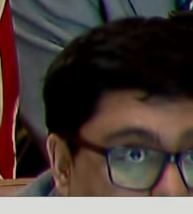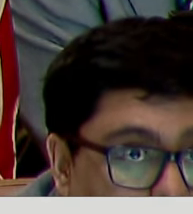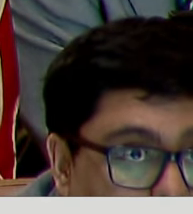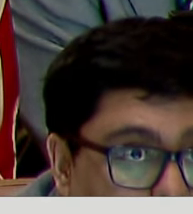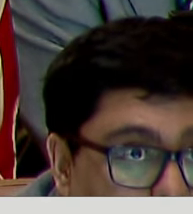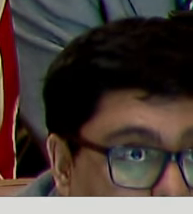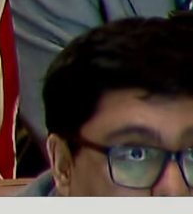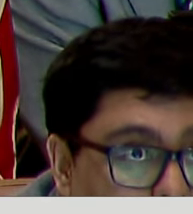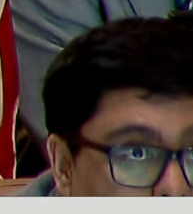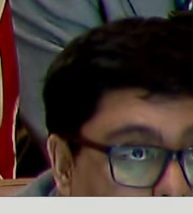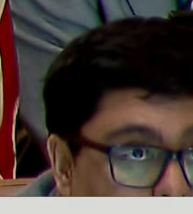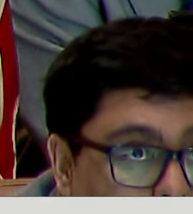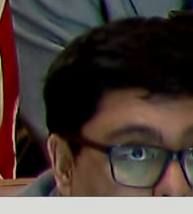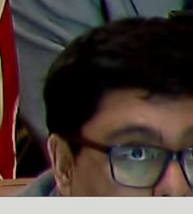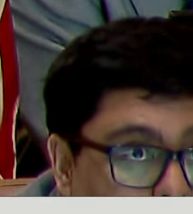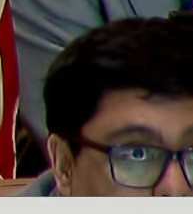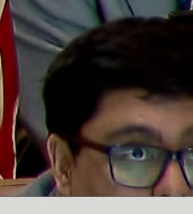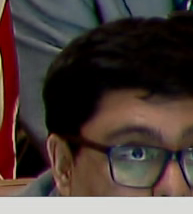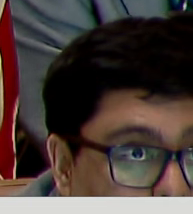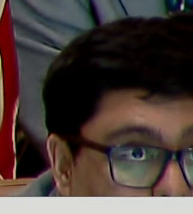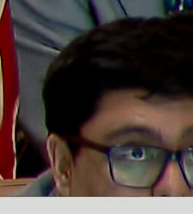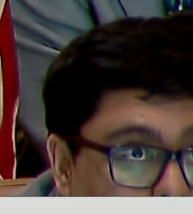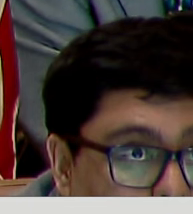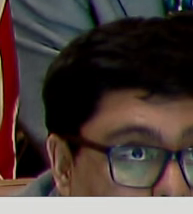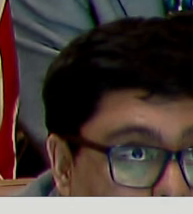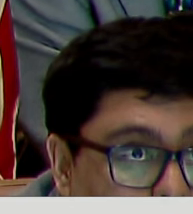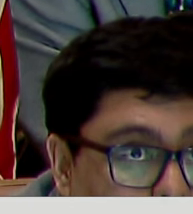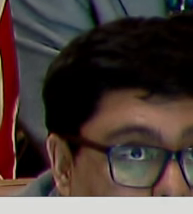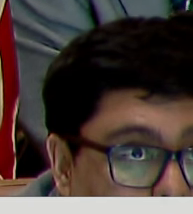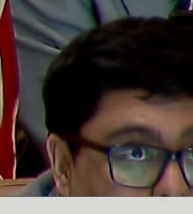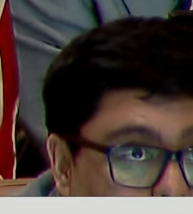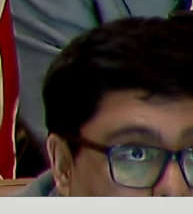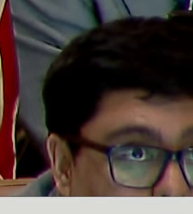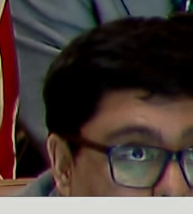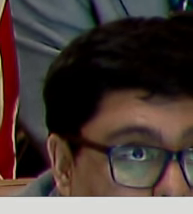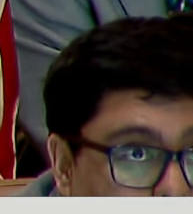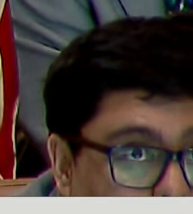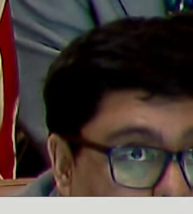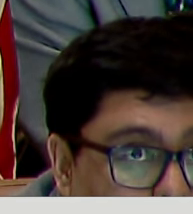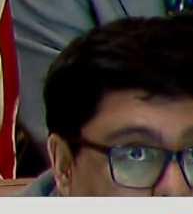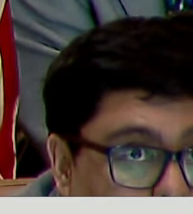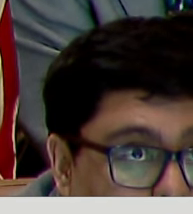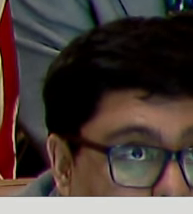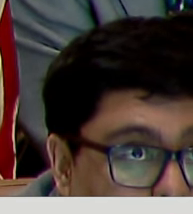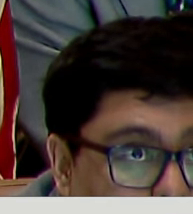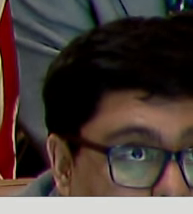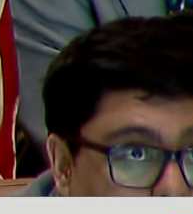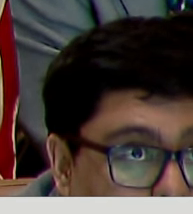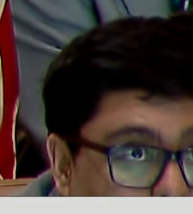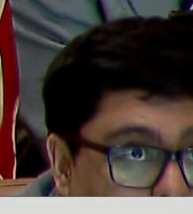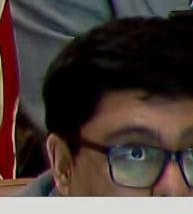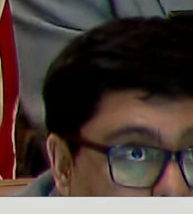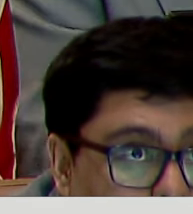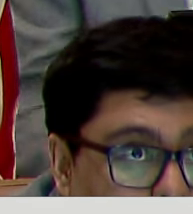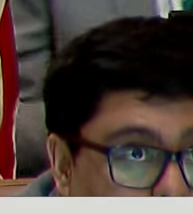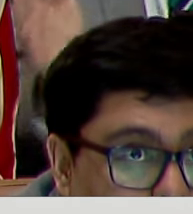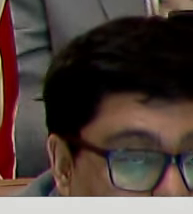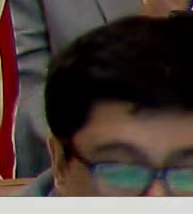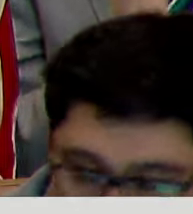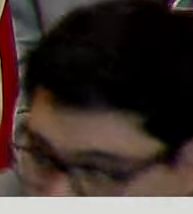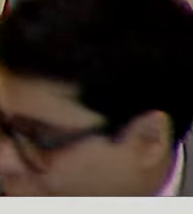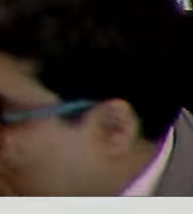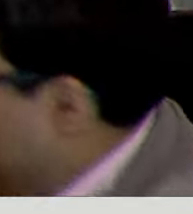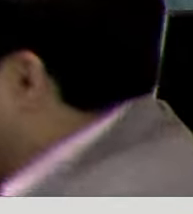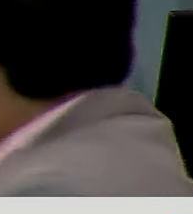efectuar los respectivos procedimientos de identificación de las personas a que pertenecen aquella osamentas tanto como en qué roles de causas y la fecha de tal solicitud Muchas